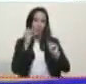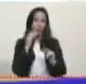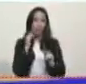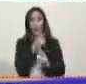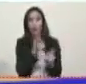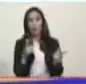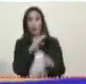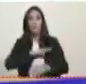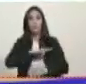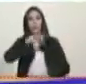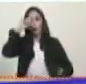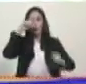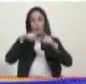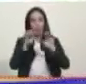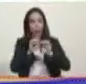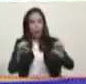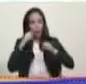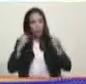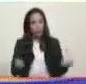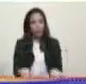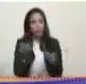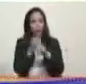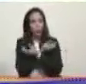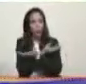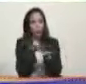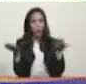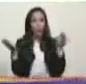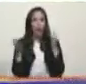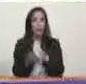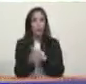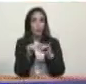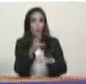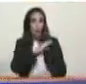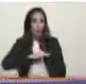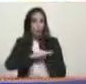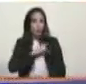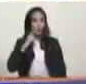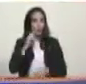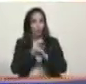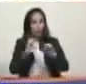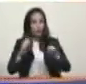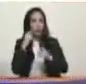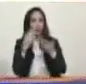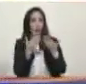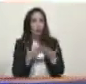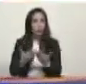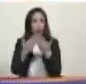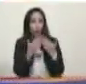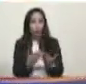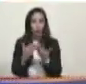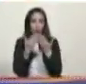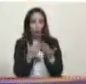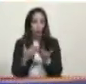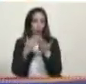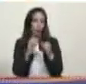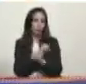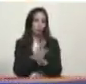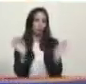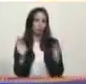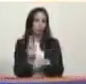al pueblo, todo el pueblo, a través de esa misión, debía recibir inmediatamente el servicio